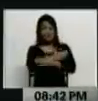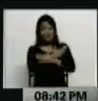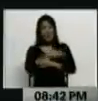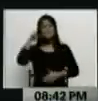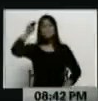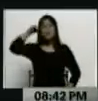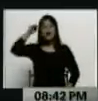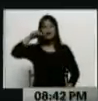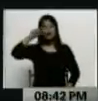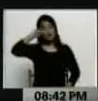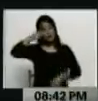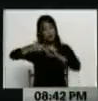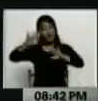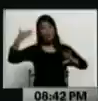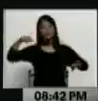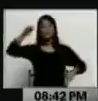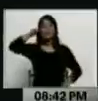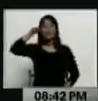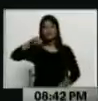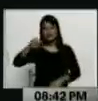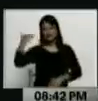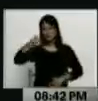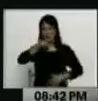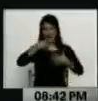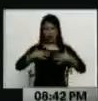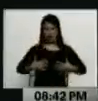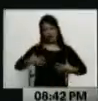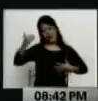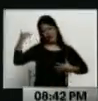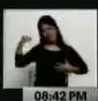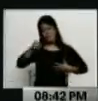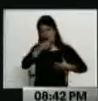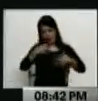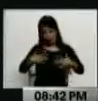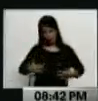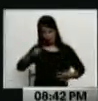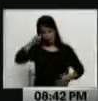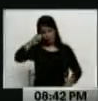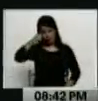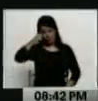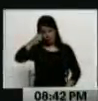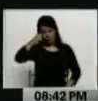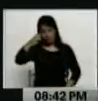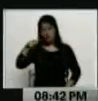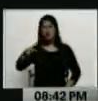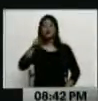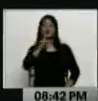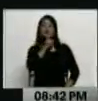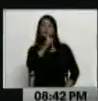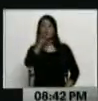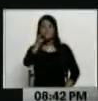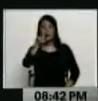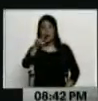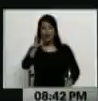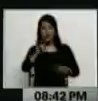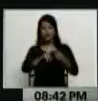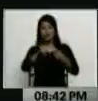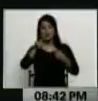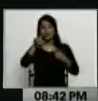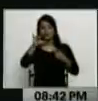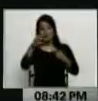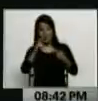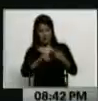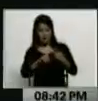maestras mis maestra de primaria mis maestra de primaria melania